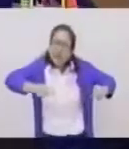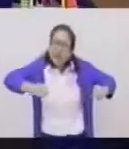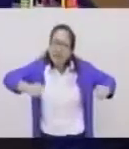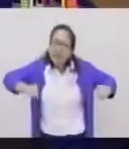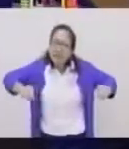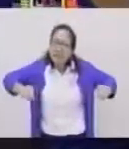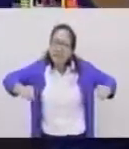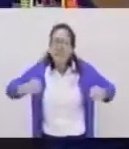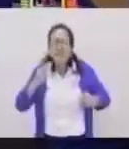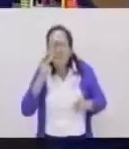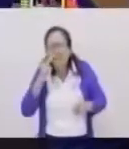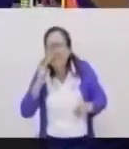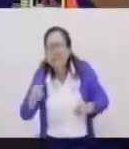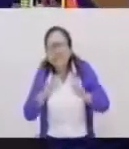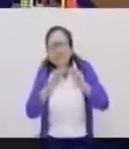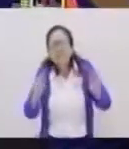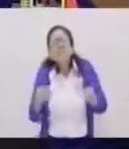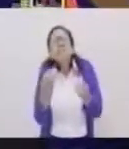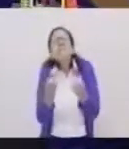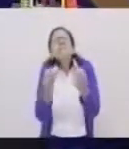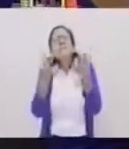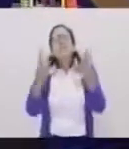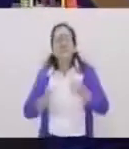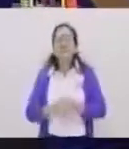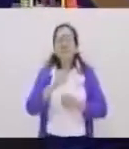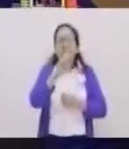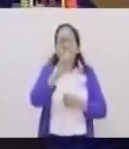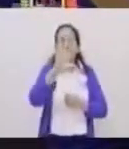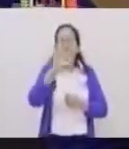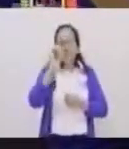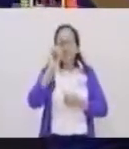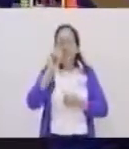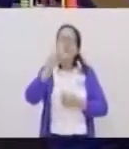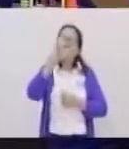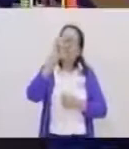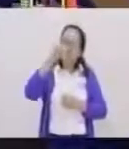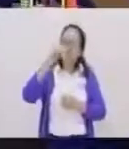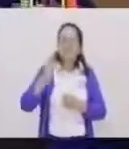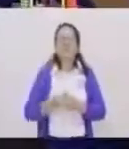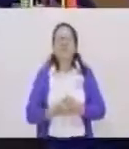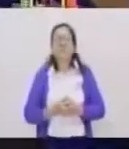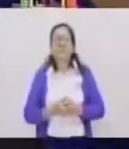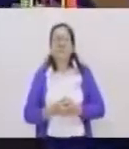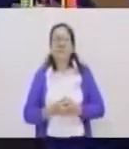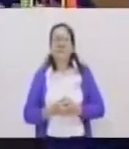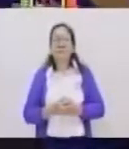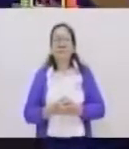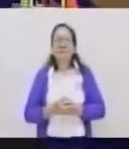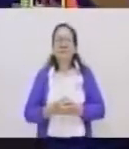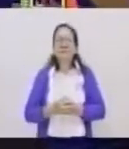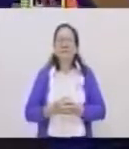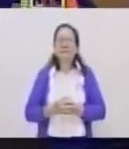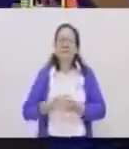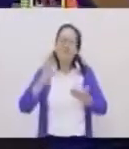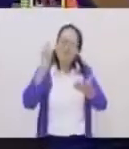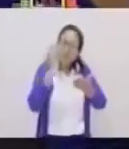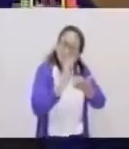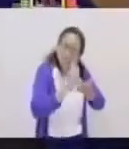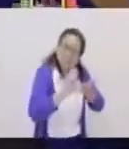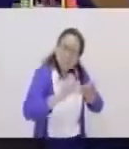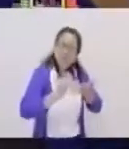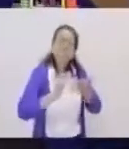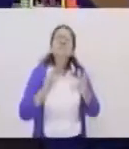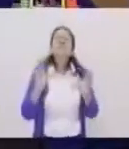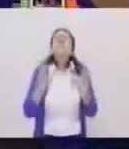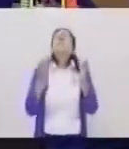estirar y vamos a ver que nuestra mesa mide 150 centímetros. Lo vamos